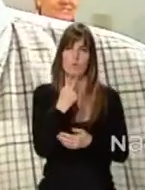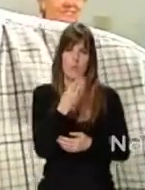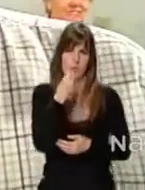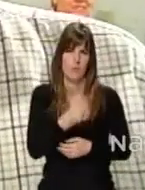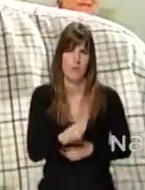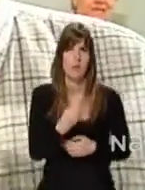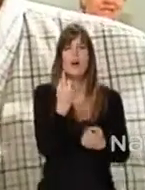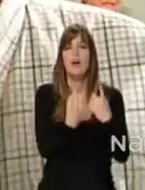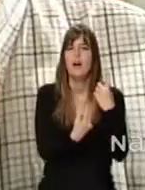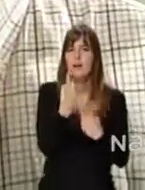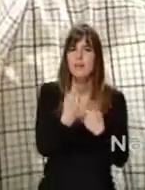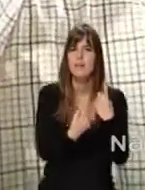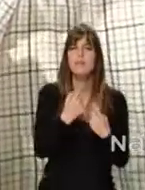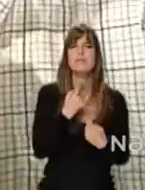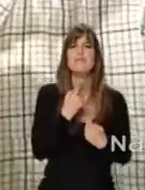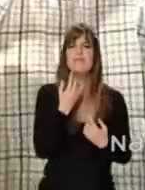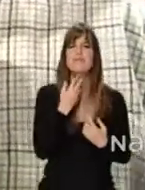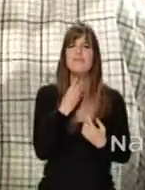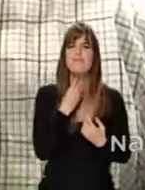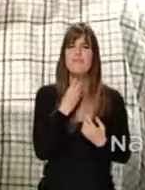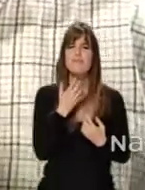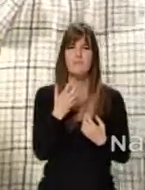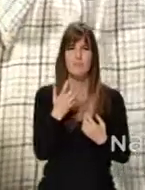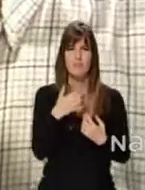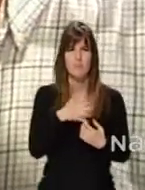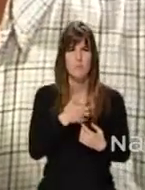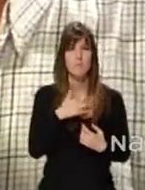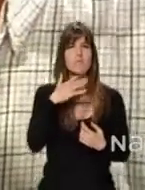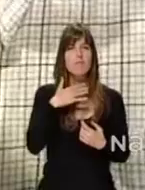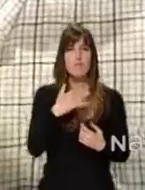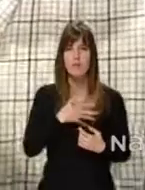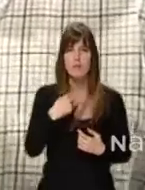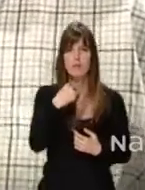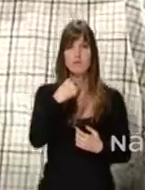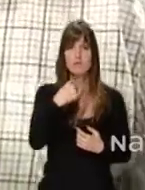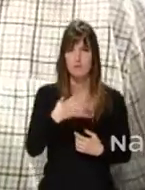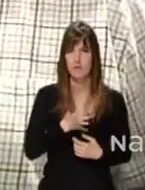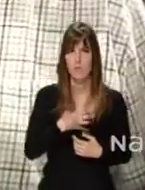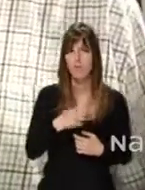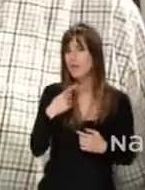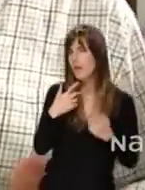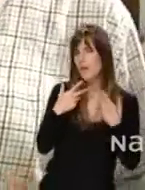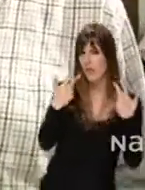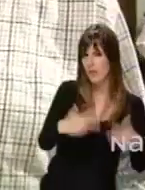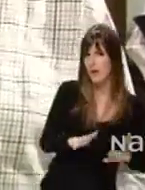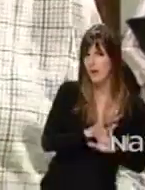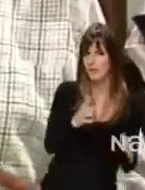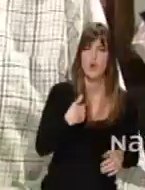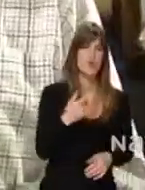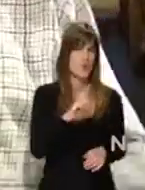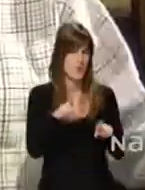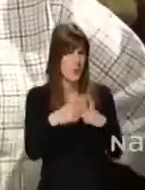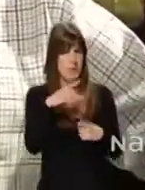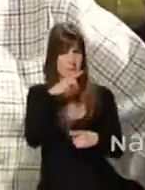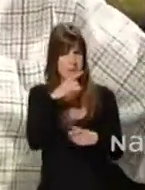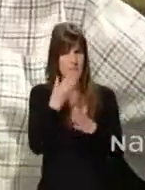Pero algunos días se pone una gargantilla ahí y que no puedes. ¿Y ese día lo dejas o no? ¿O si no, no están colgándole? Aunque sale mal